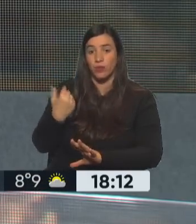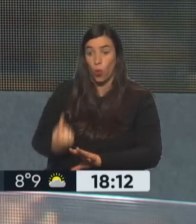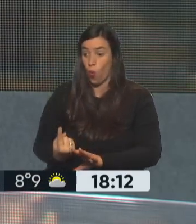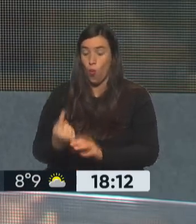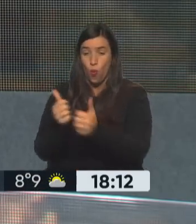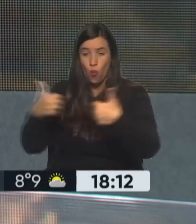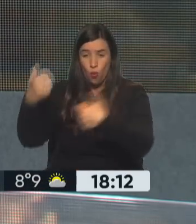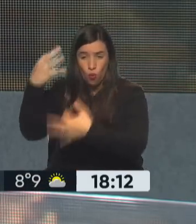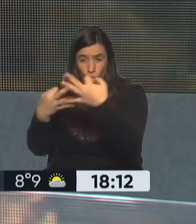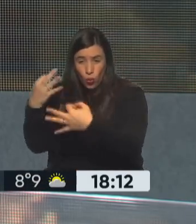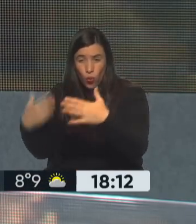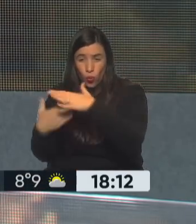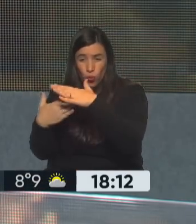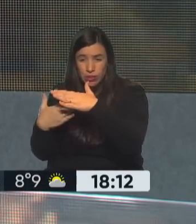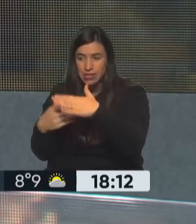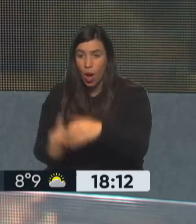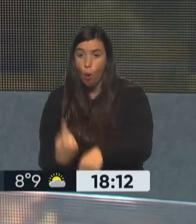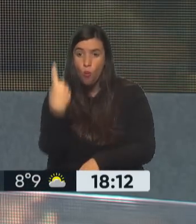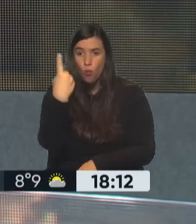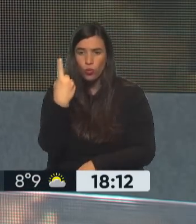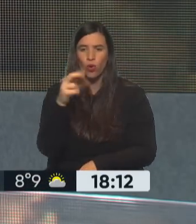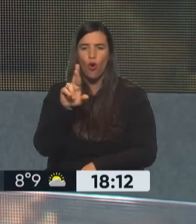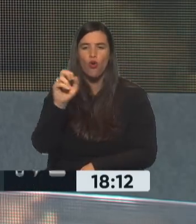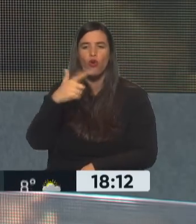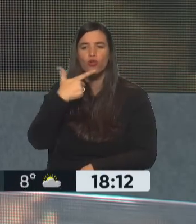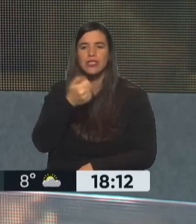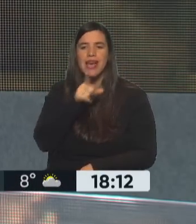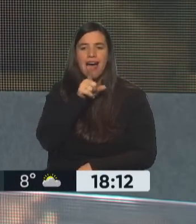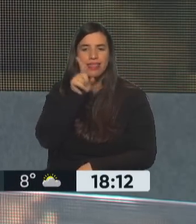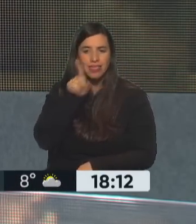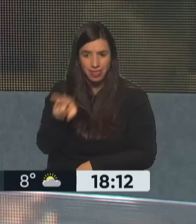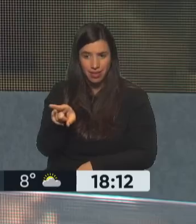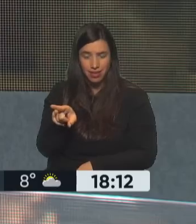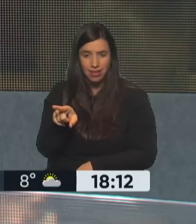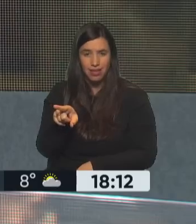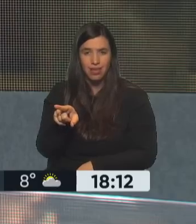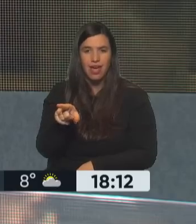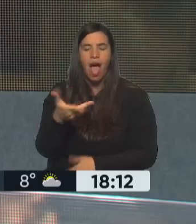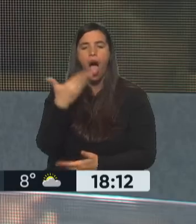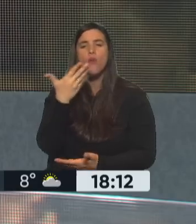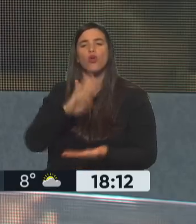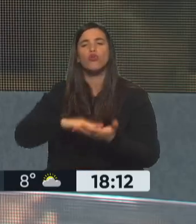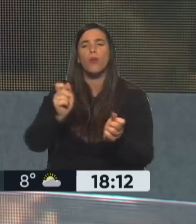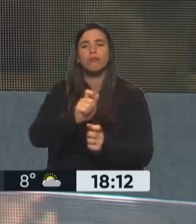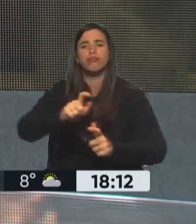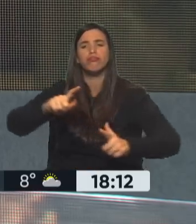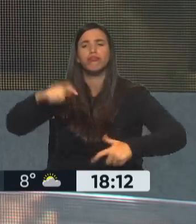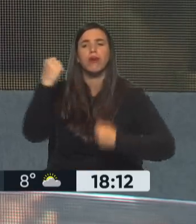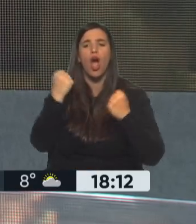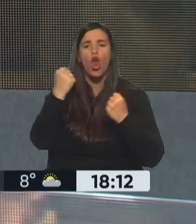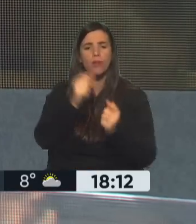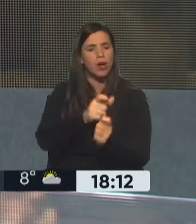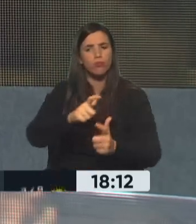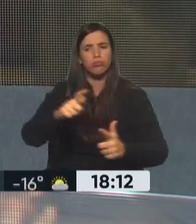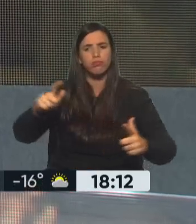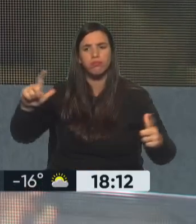ser incluso hasta ministro de Justicia, ¿no? Habló de la expansión económica y lo habló en el marco